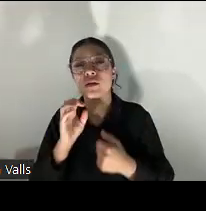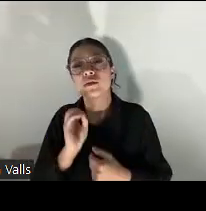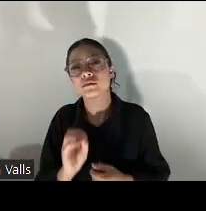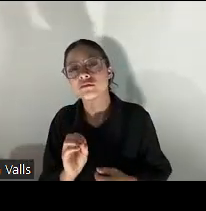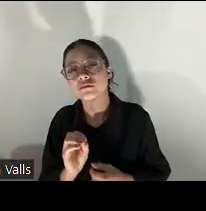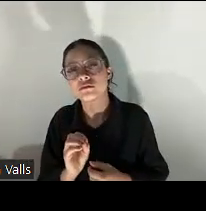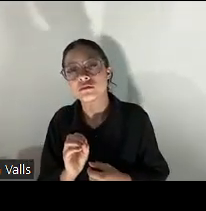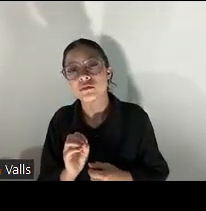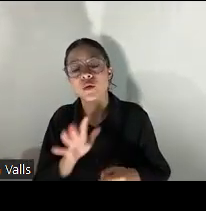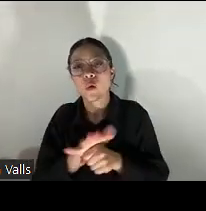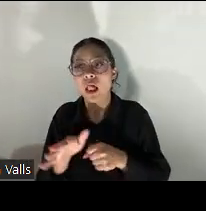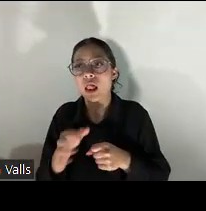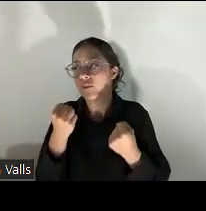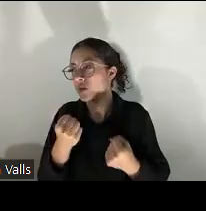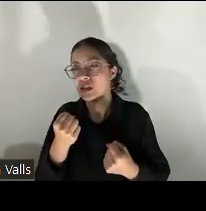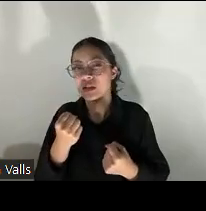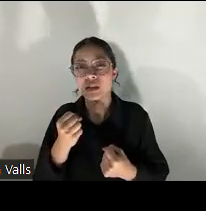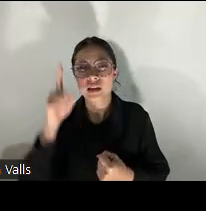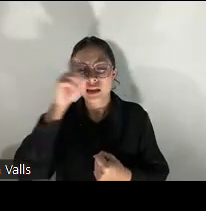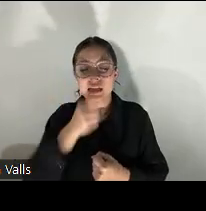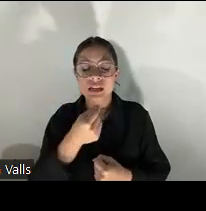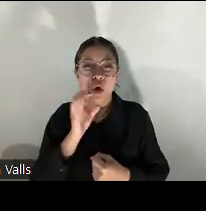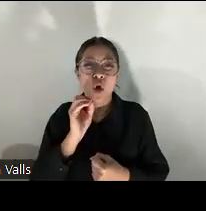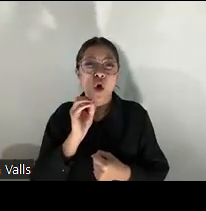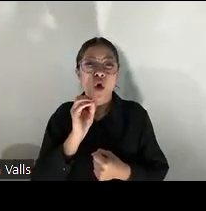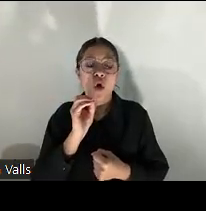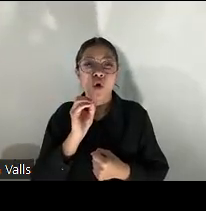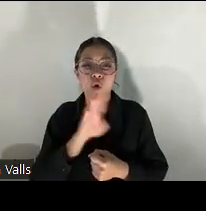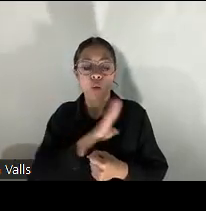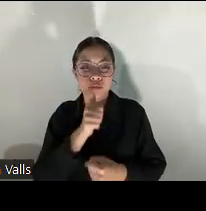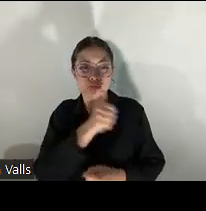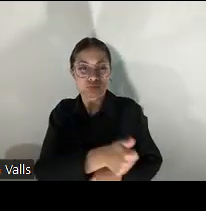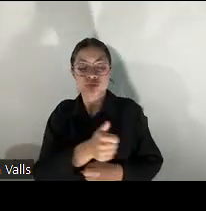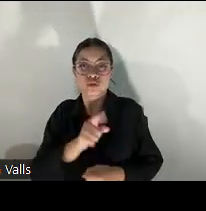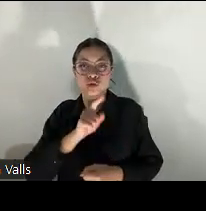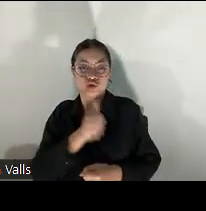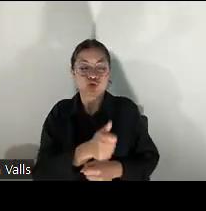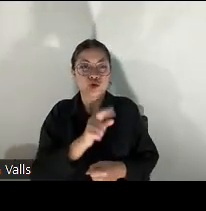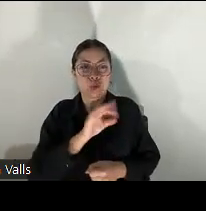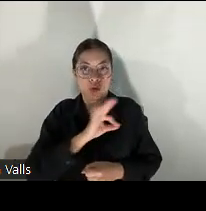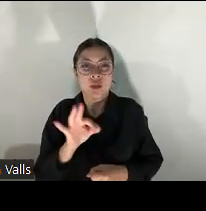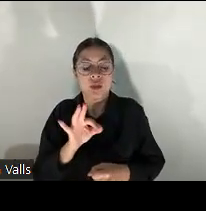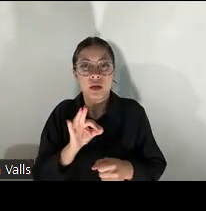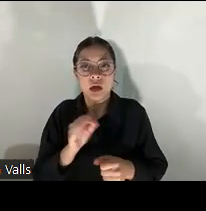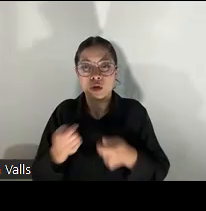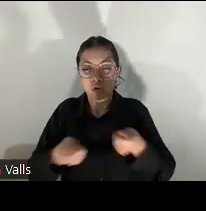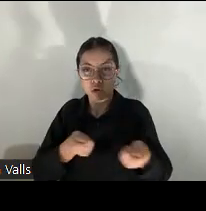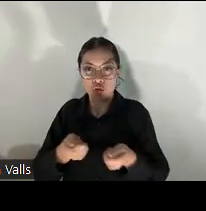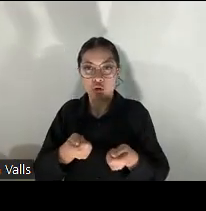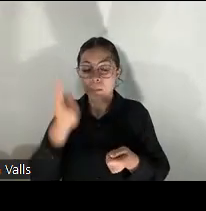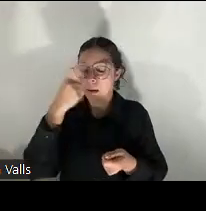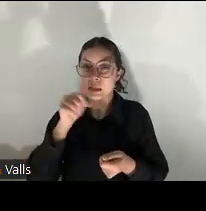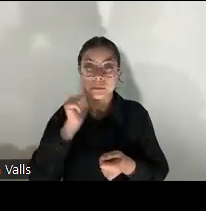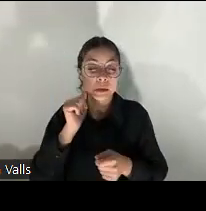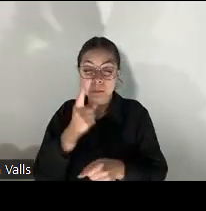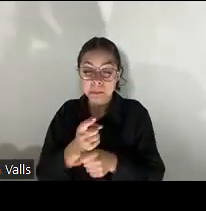qué tan irritable está el niño y qué tanto va él logrando regular y autorregular. Al principio es muy importante la